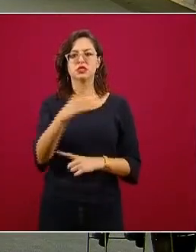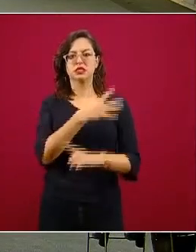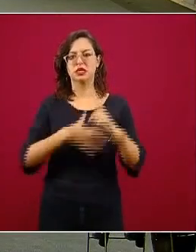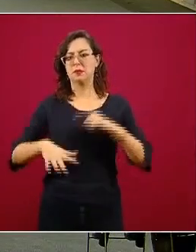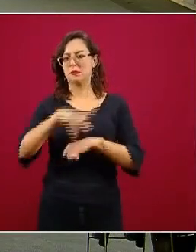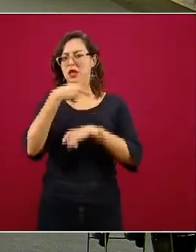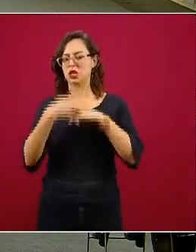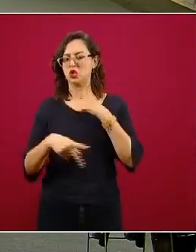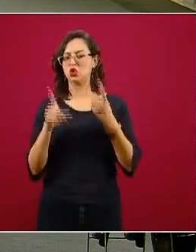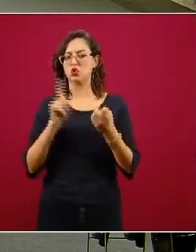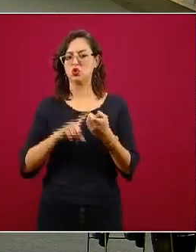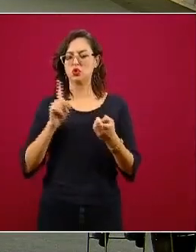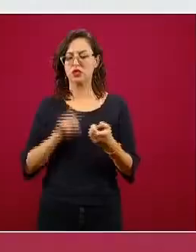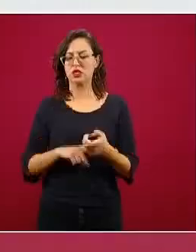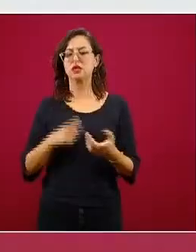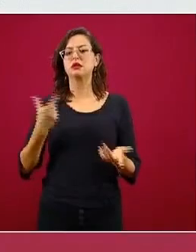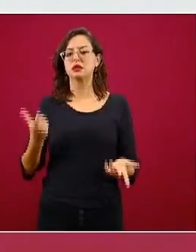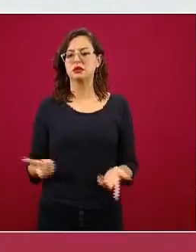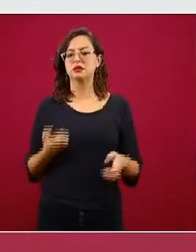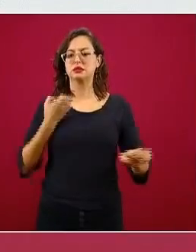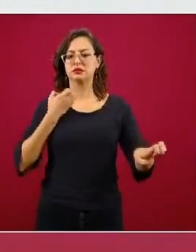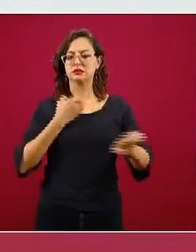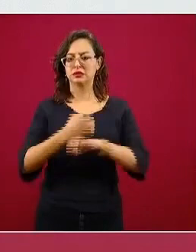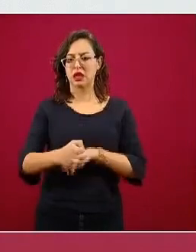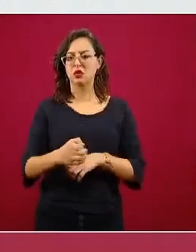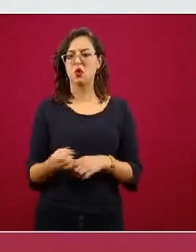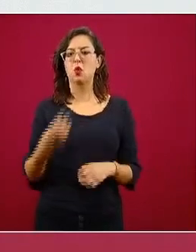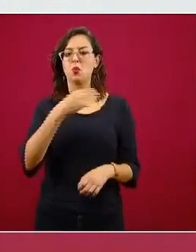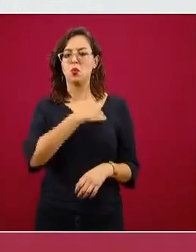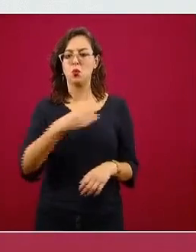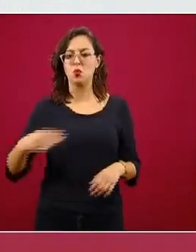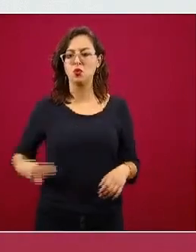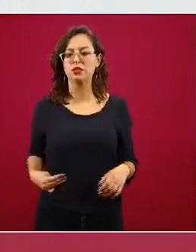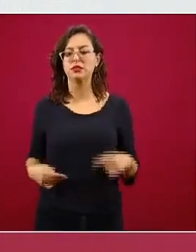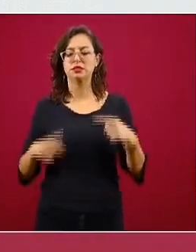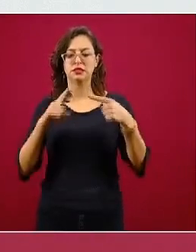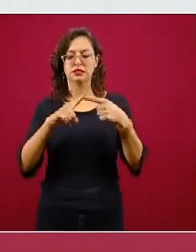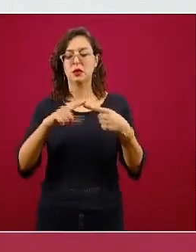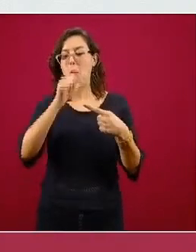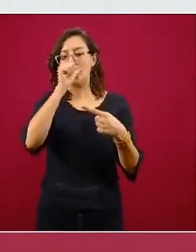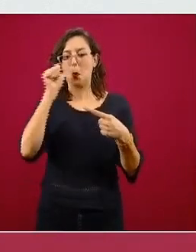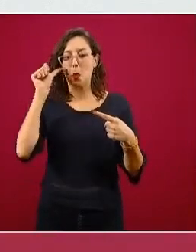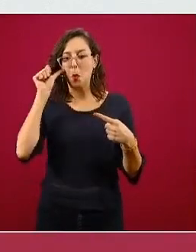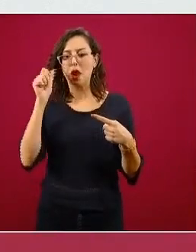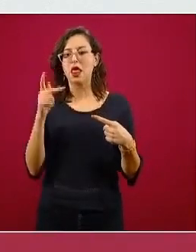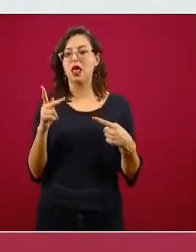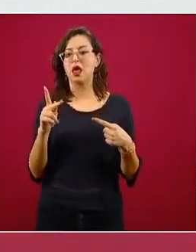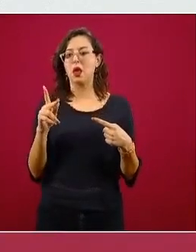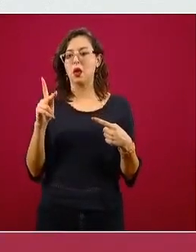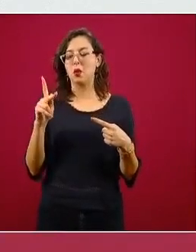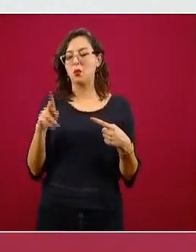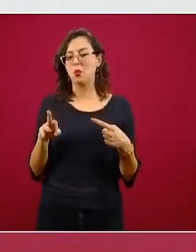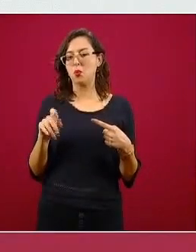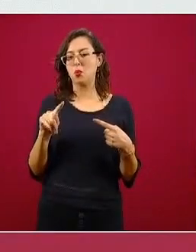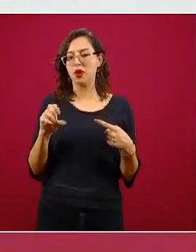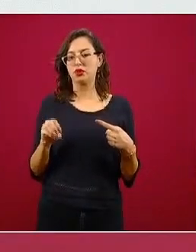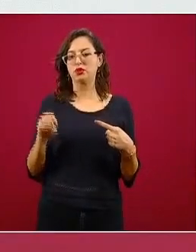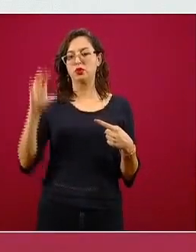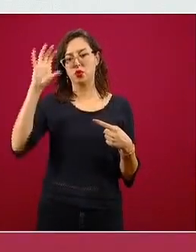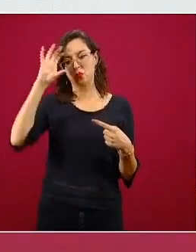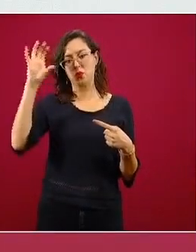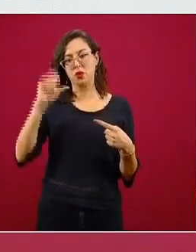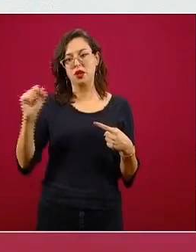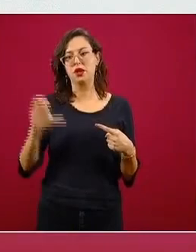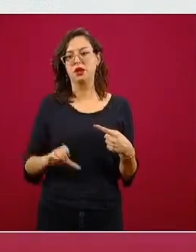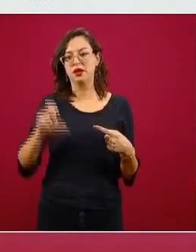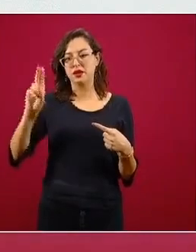de riesgo. Esto es el estado, y vemos por municipio Benito Juárez, Puerto Morelos, sitio donde está Cancún,